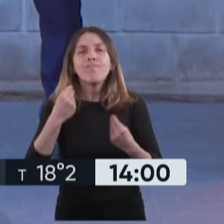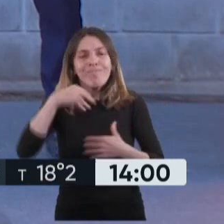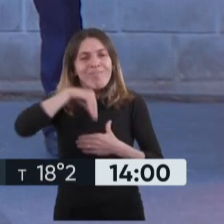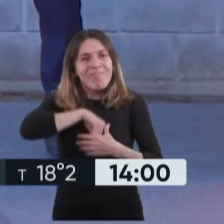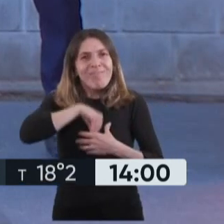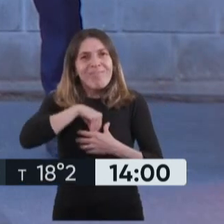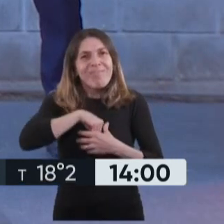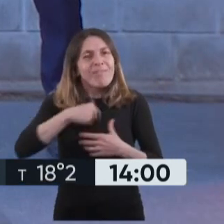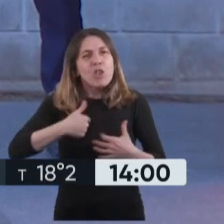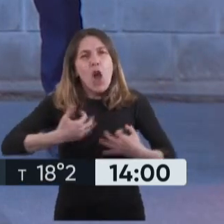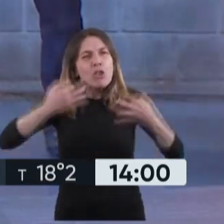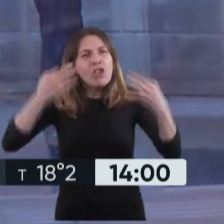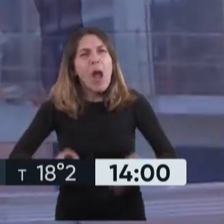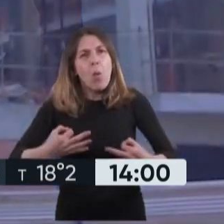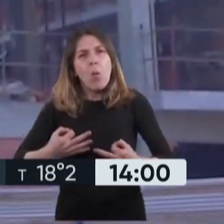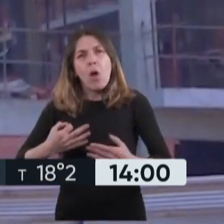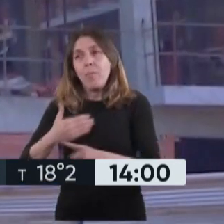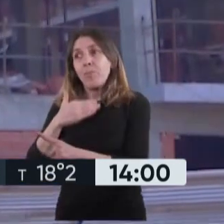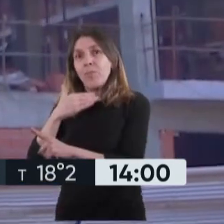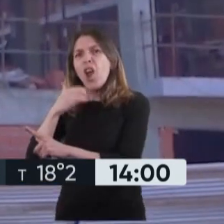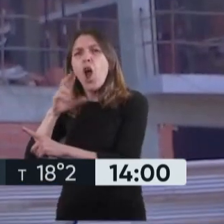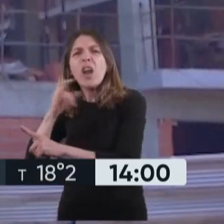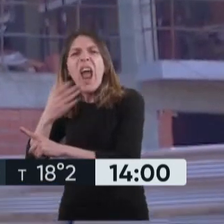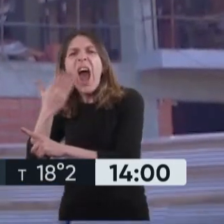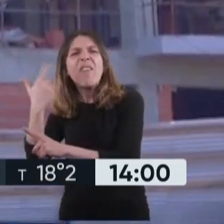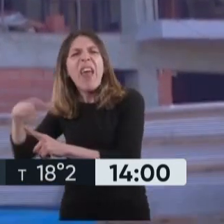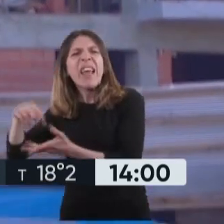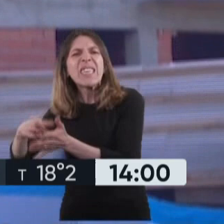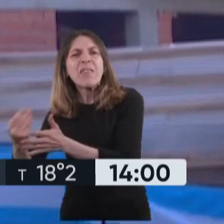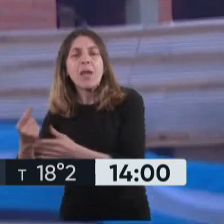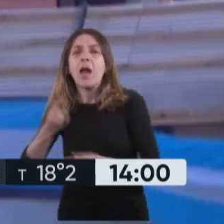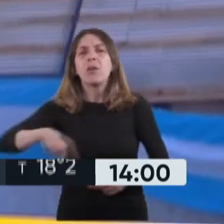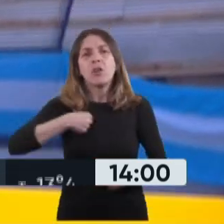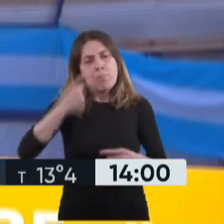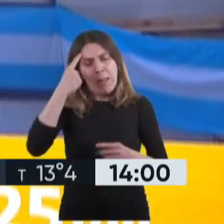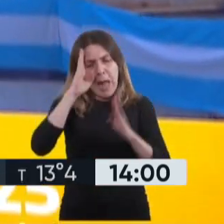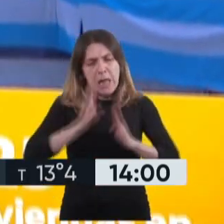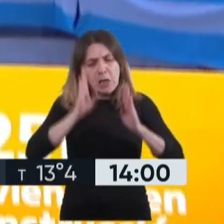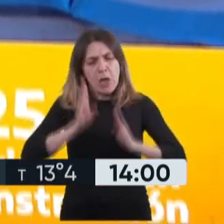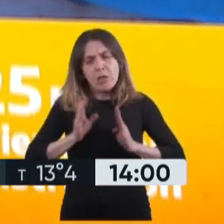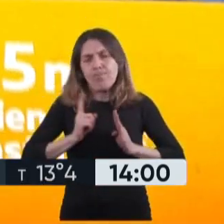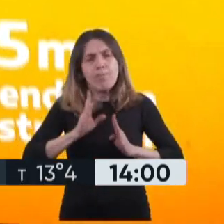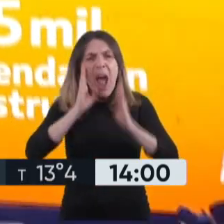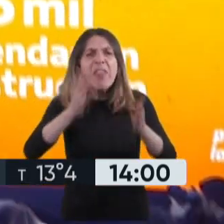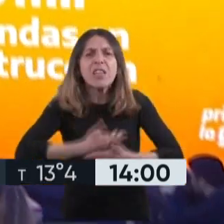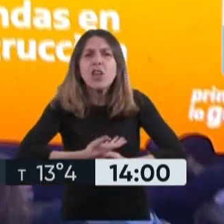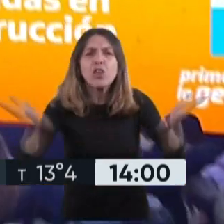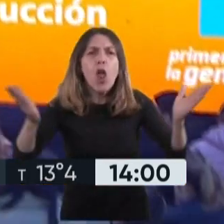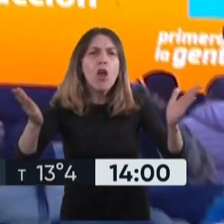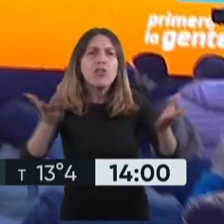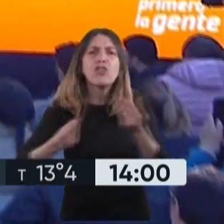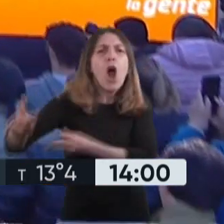estoy seguro jorge quiere decir dejemos de pensar en nosotros pensemos en todos pensemos solidariamente